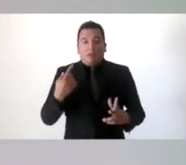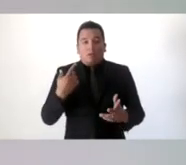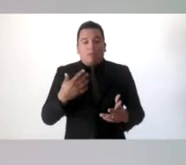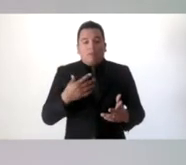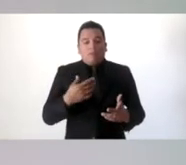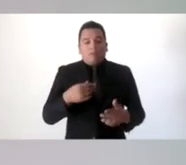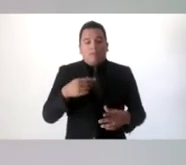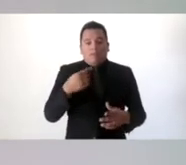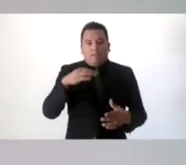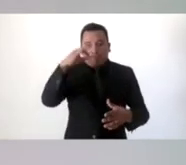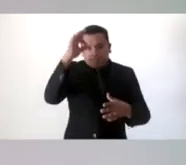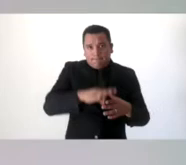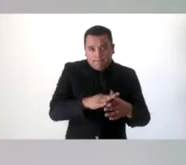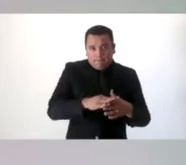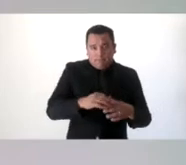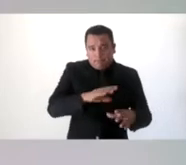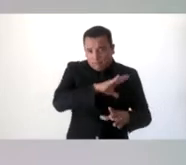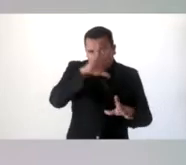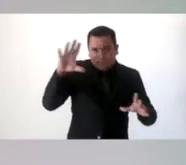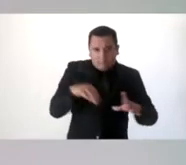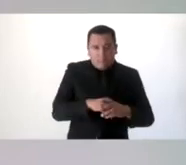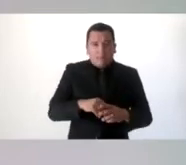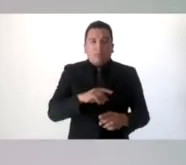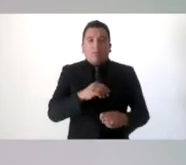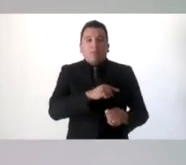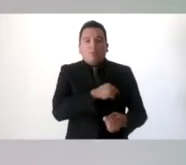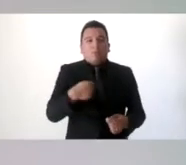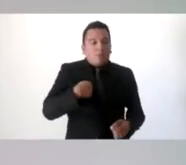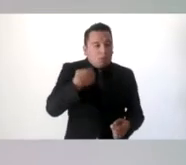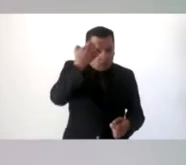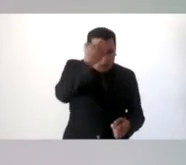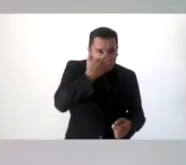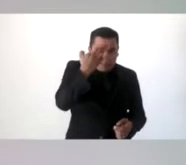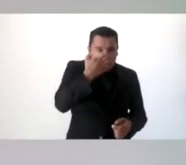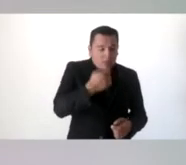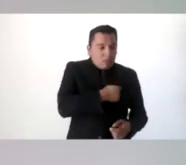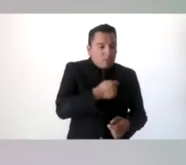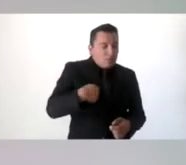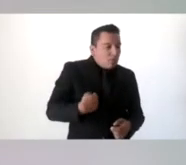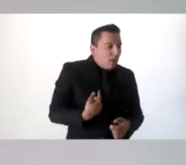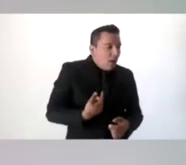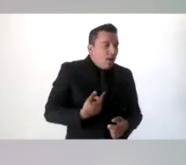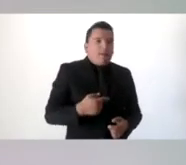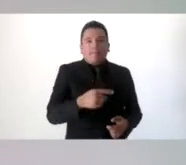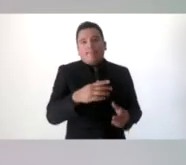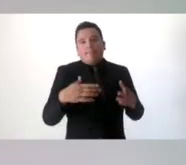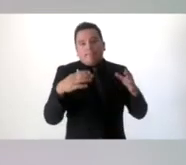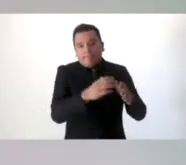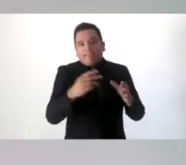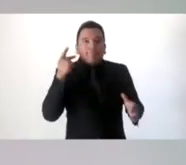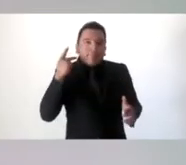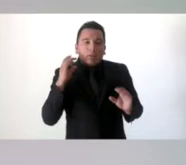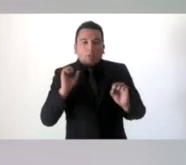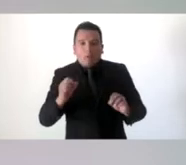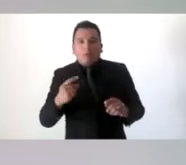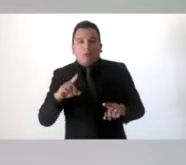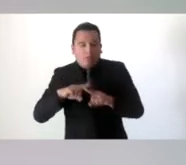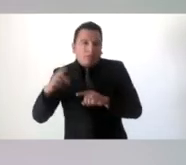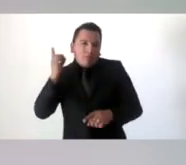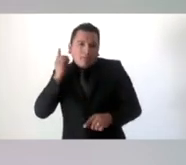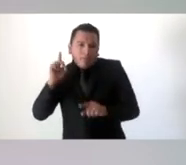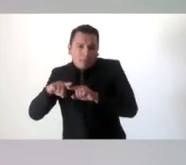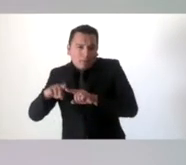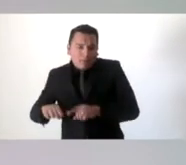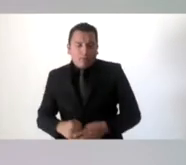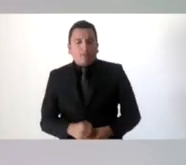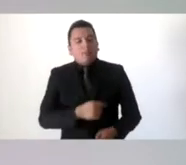encuentra electrónicamente, que podamos darle certeza a los partidos políticos y a los actores políticos de cómo se está